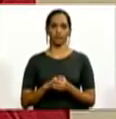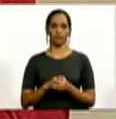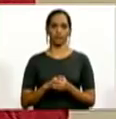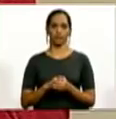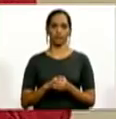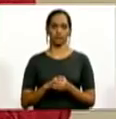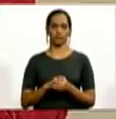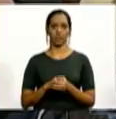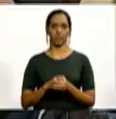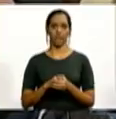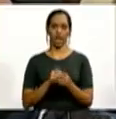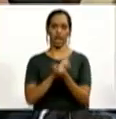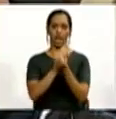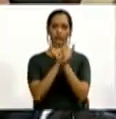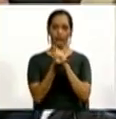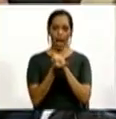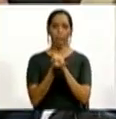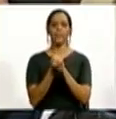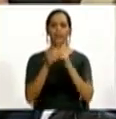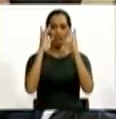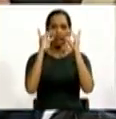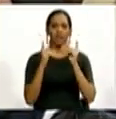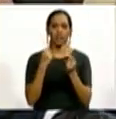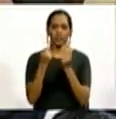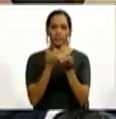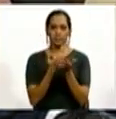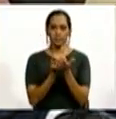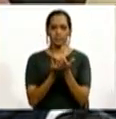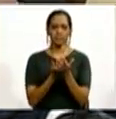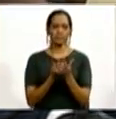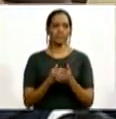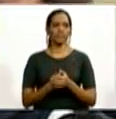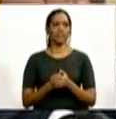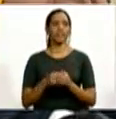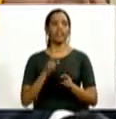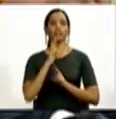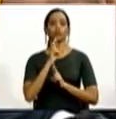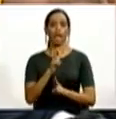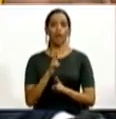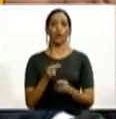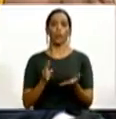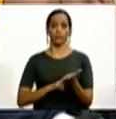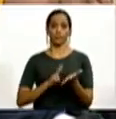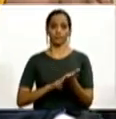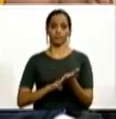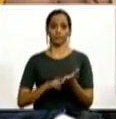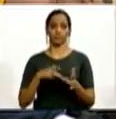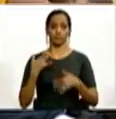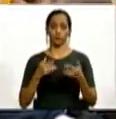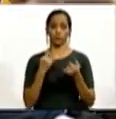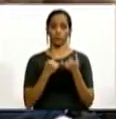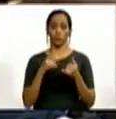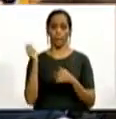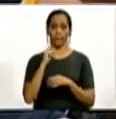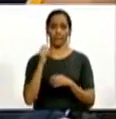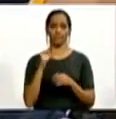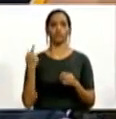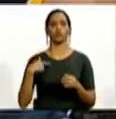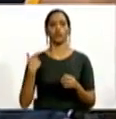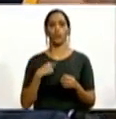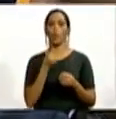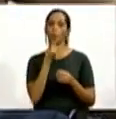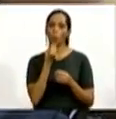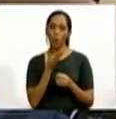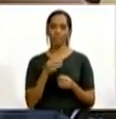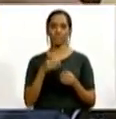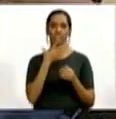las modificaciones, que las decisiones económicas que se han venido tomando den resultados como efectivamente se han sentido los últimos meses. Tuvimos un buen